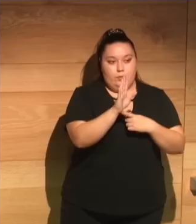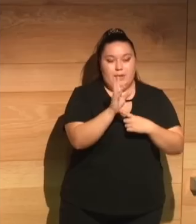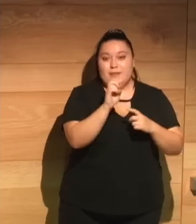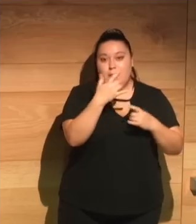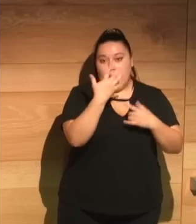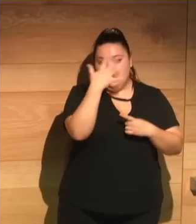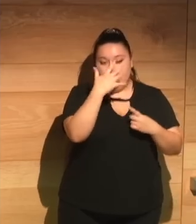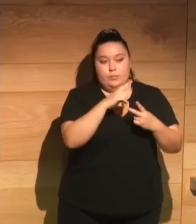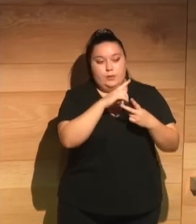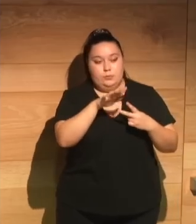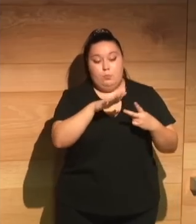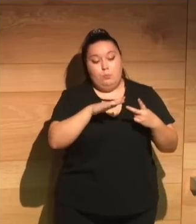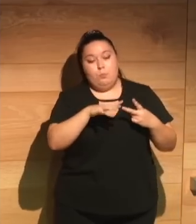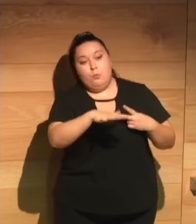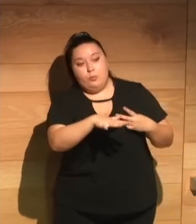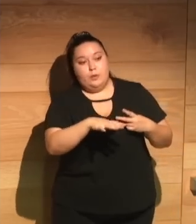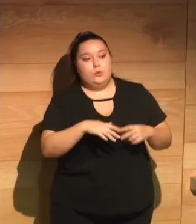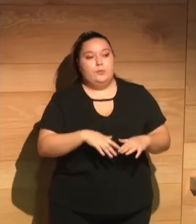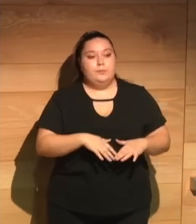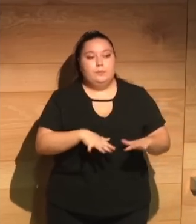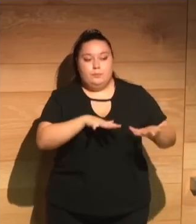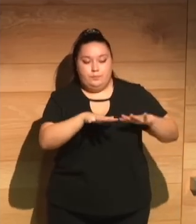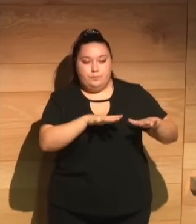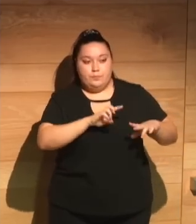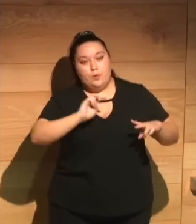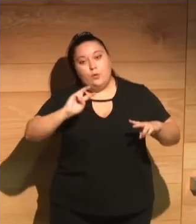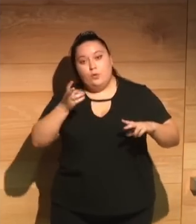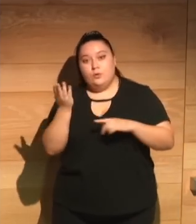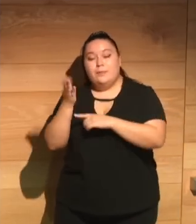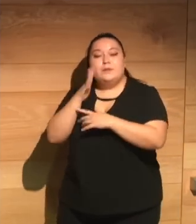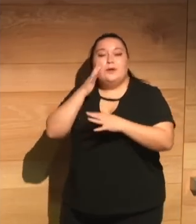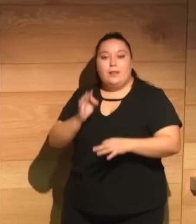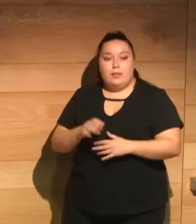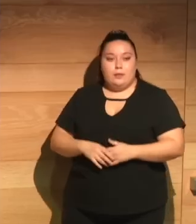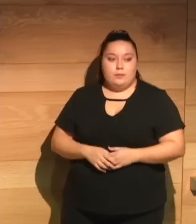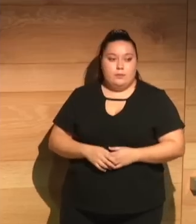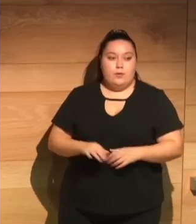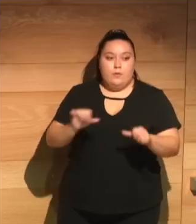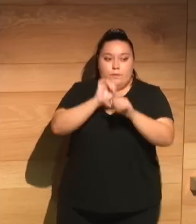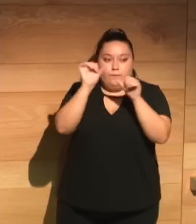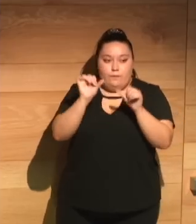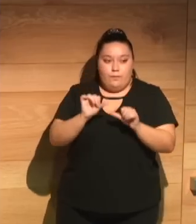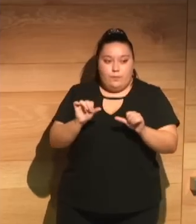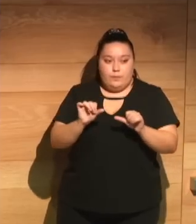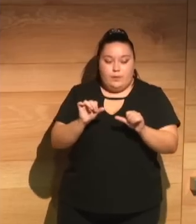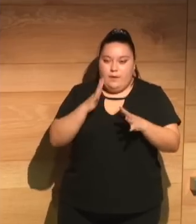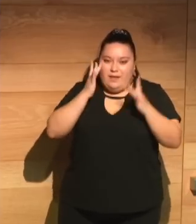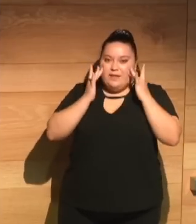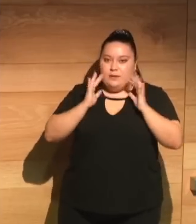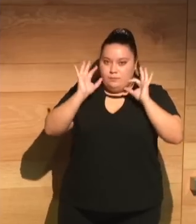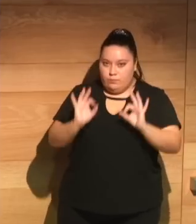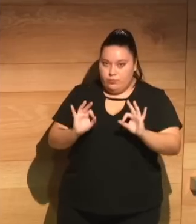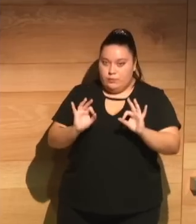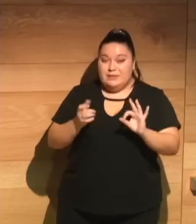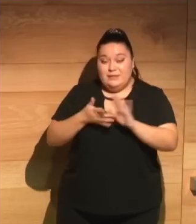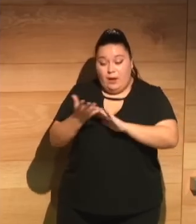sombras. Por otro, la representación del movimiento. Por otro, la representación de la realidad... de la forma más fidedigna posible, que es